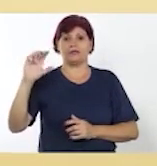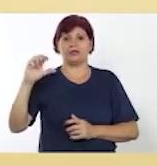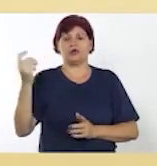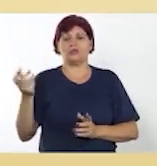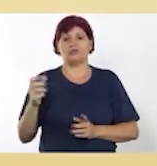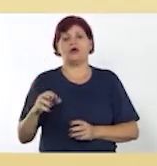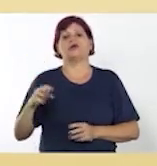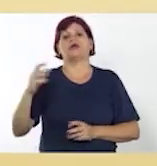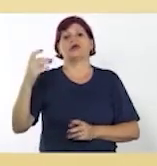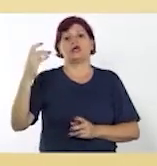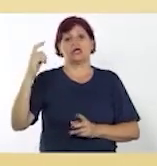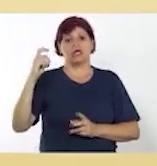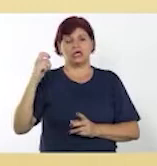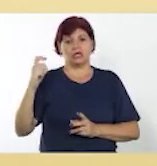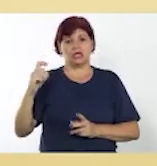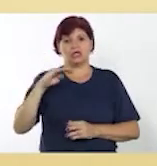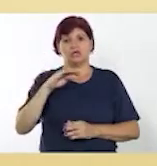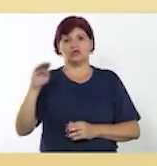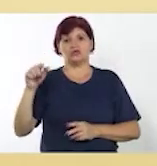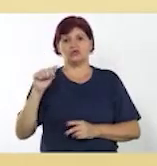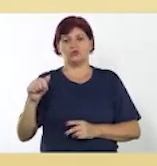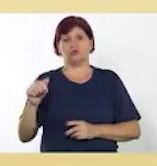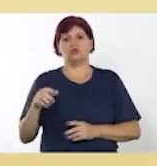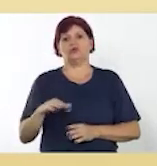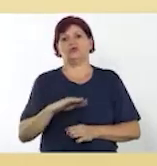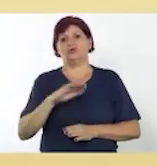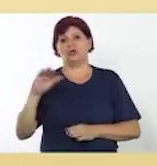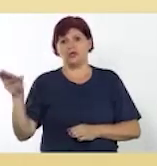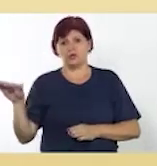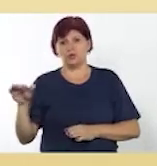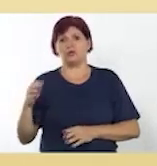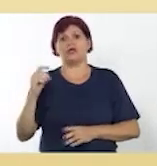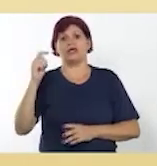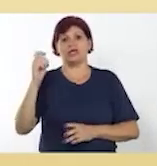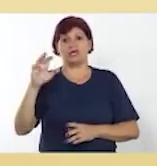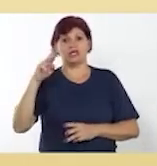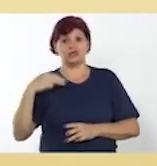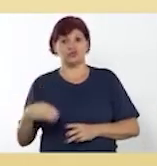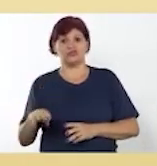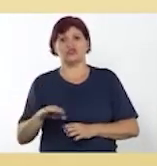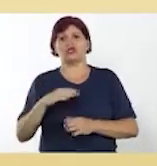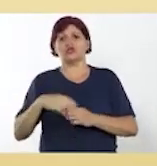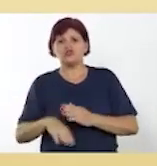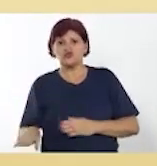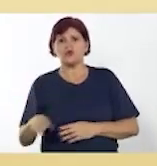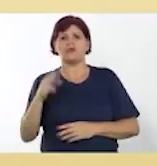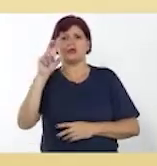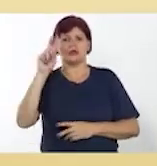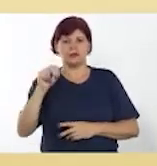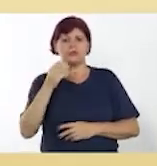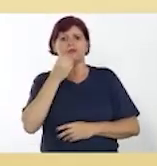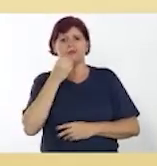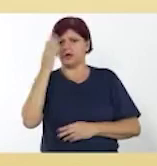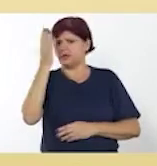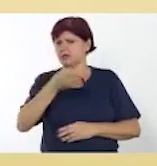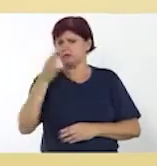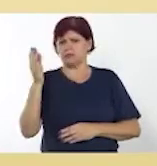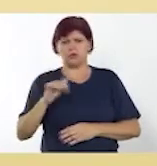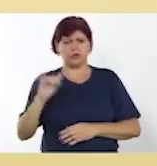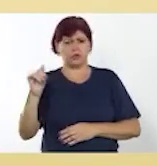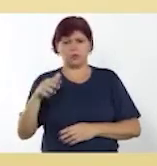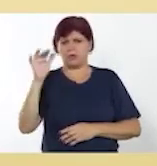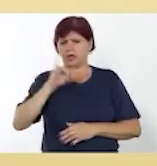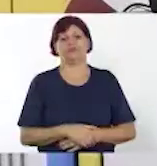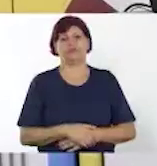expresión x1 más x2 más x3 más xn sobre n, pero también se puede simplificar de la manera que ustedes